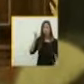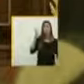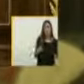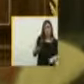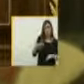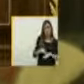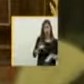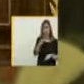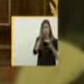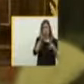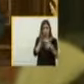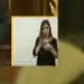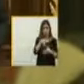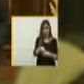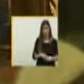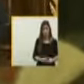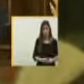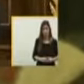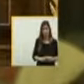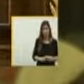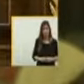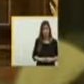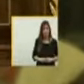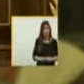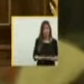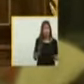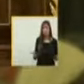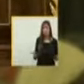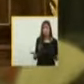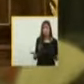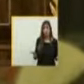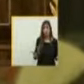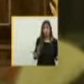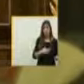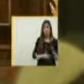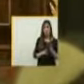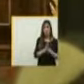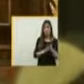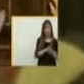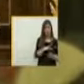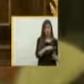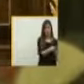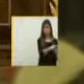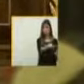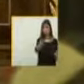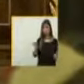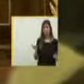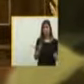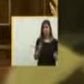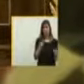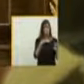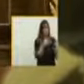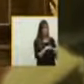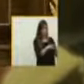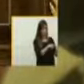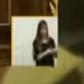recente, non significaría moita procura, de hai poucos meses, no que me deu entre o 27 de setembro, eleccións catalás, e